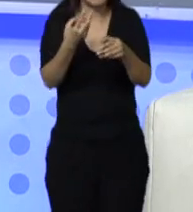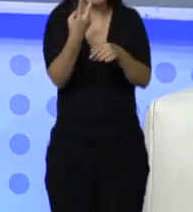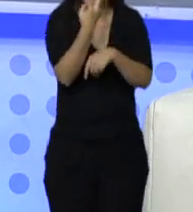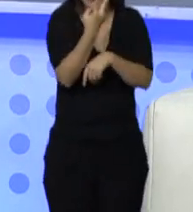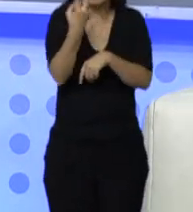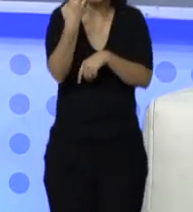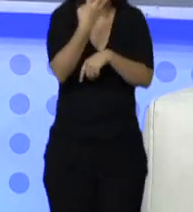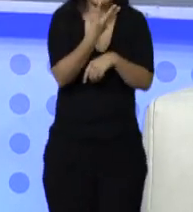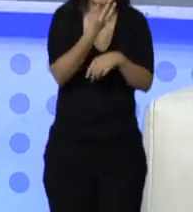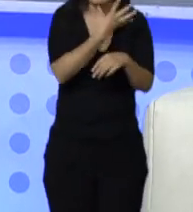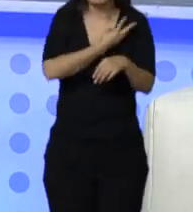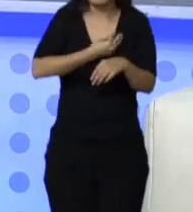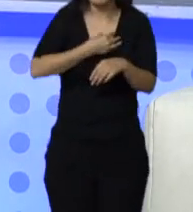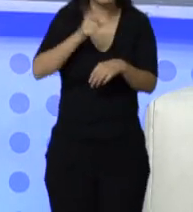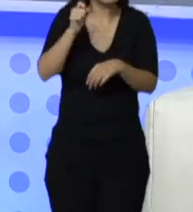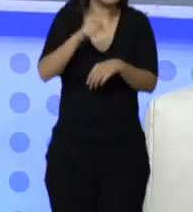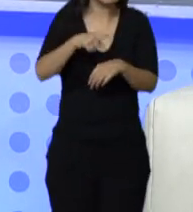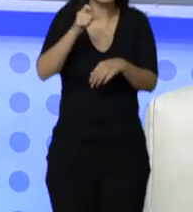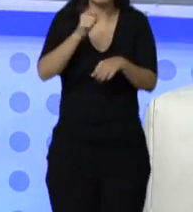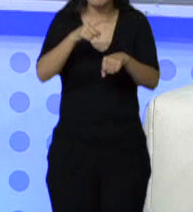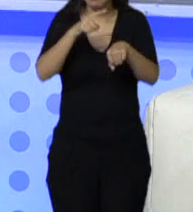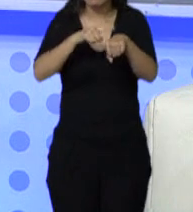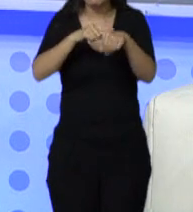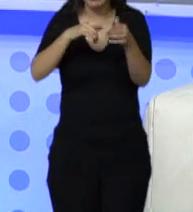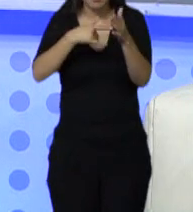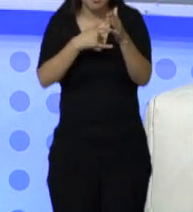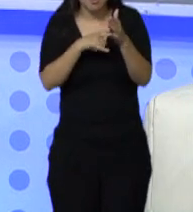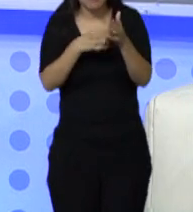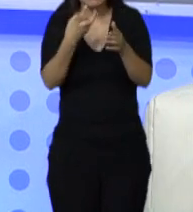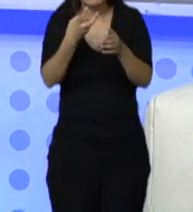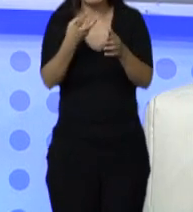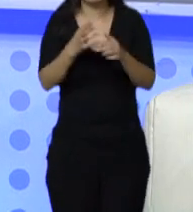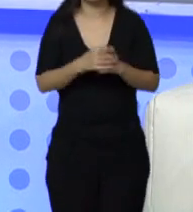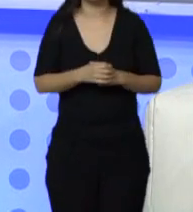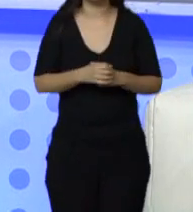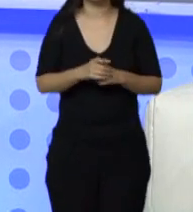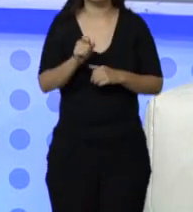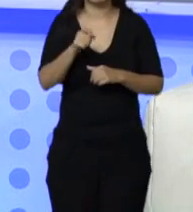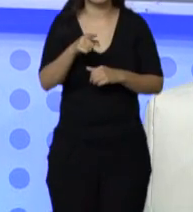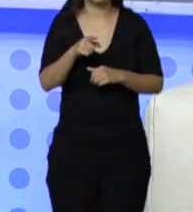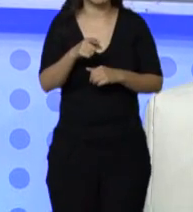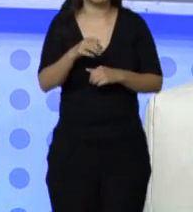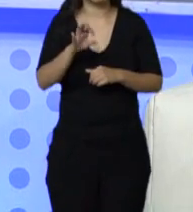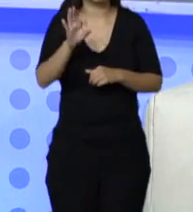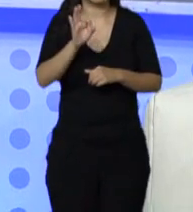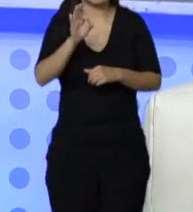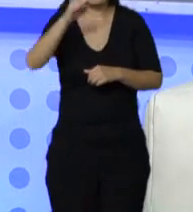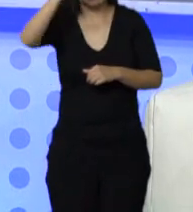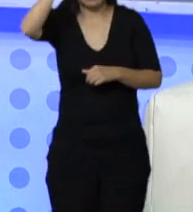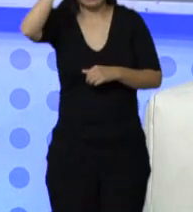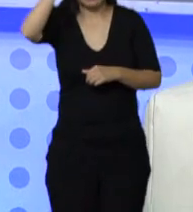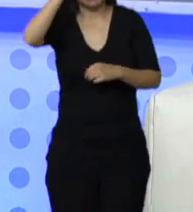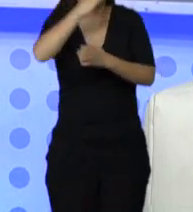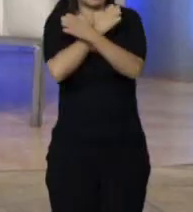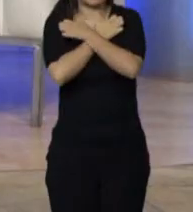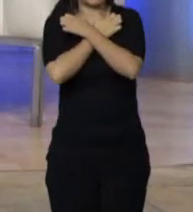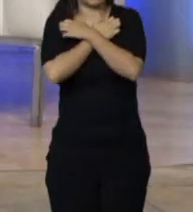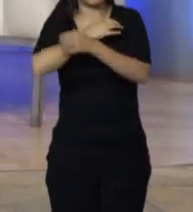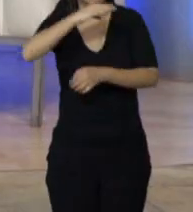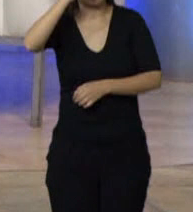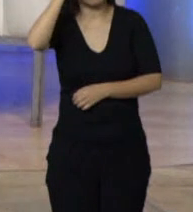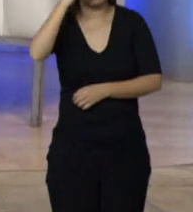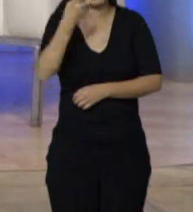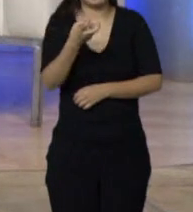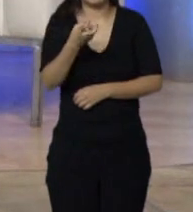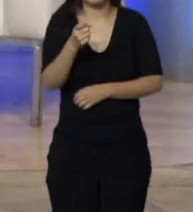entonces también hay que pensar en ese fenómeno claro que ya lo de estar pensando el sector educativo pero un obviamente el problema